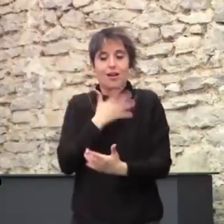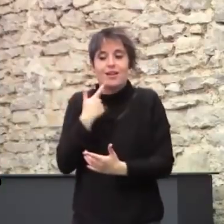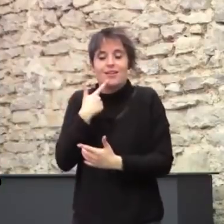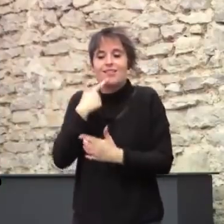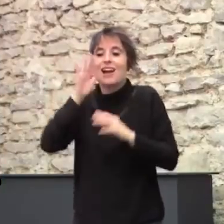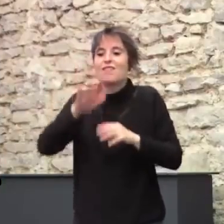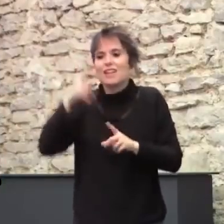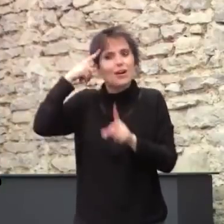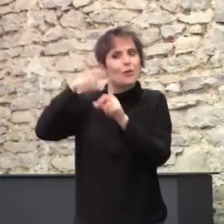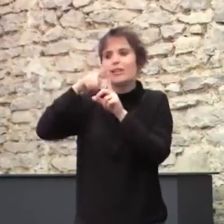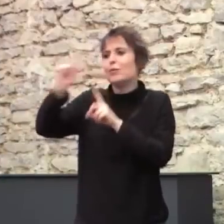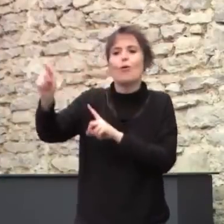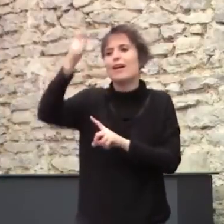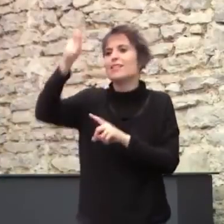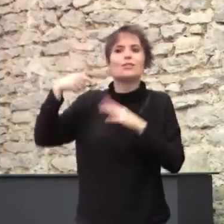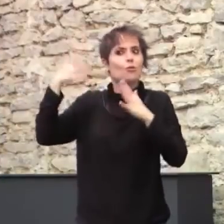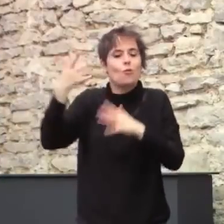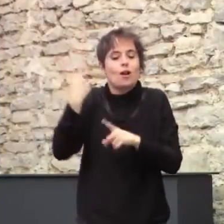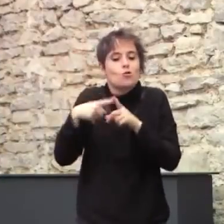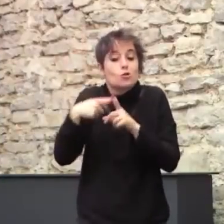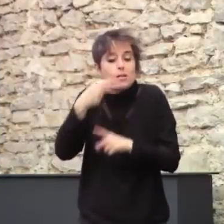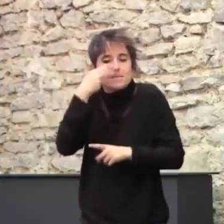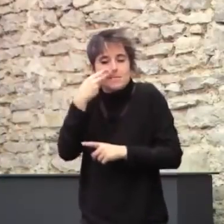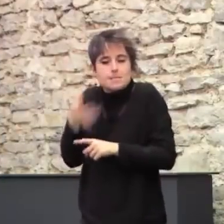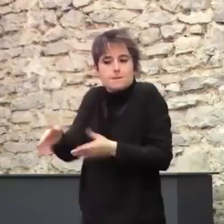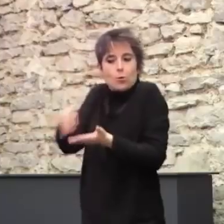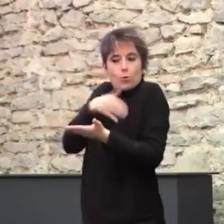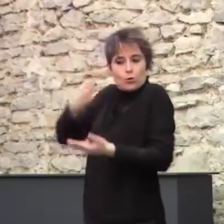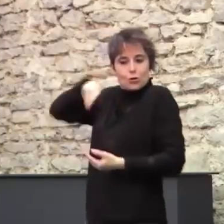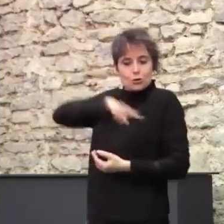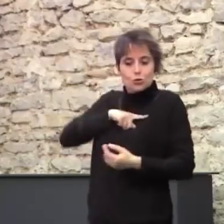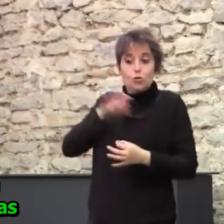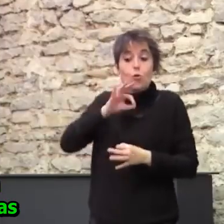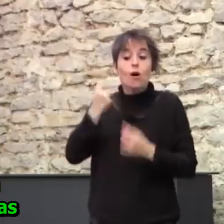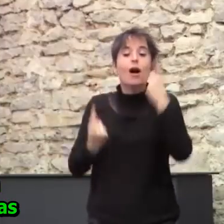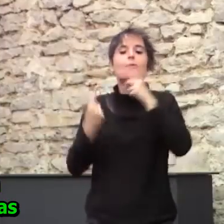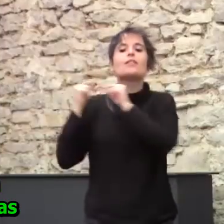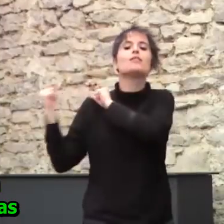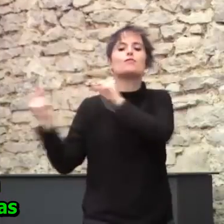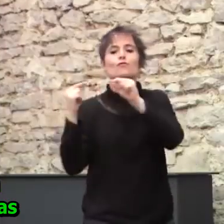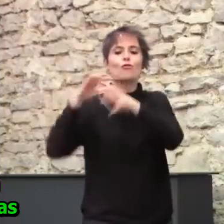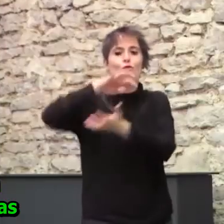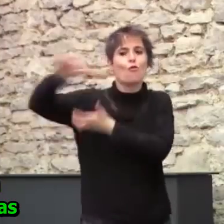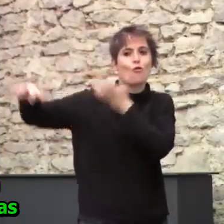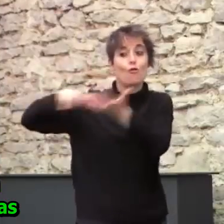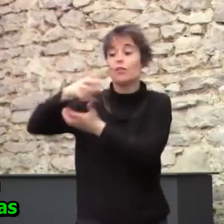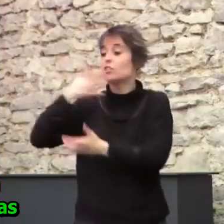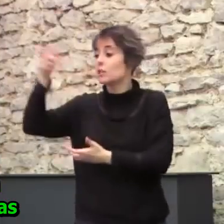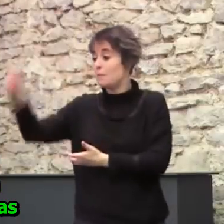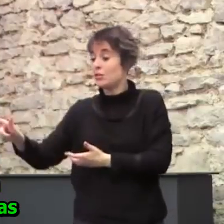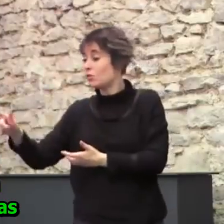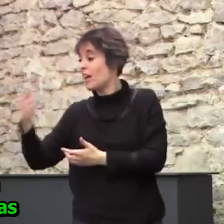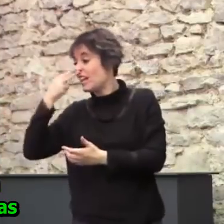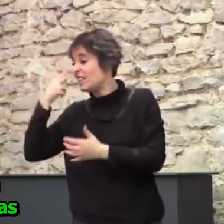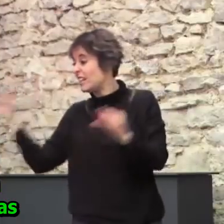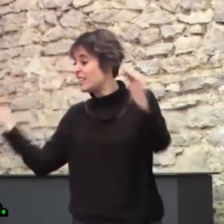conseguir lo que necesitamos o lo que nos interesa, y a veces entramos en conflicto si a la otra persona no le interesa lo